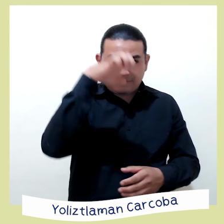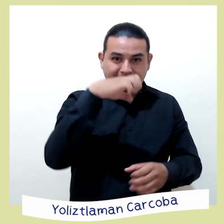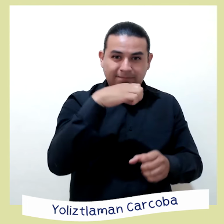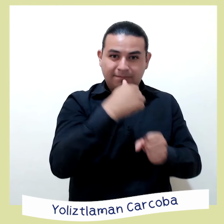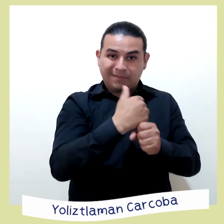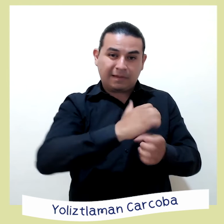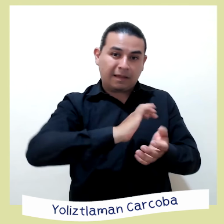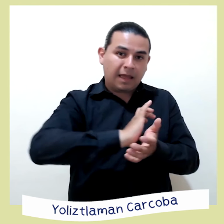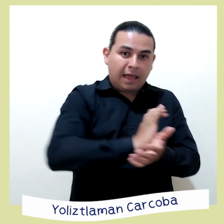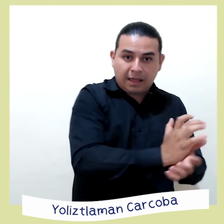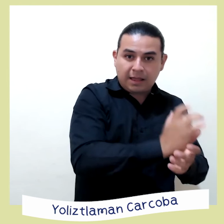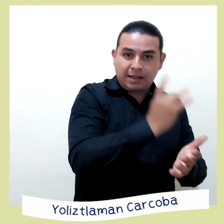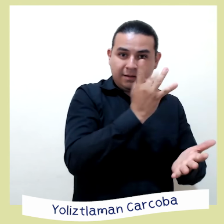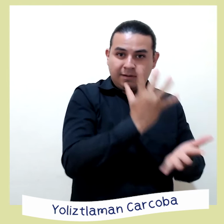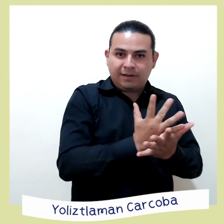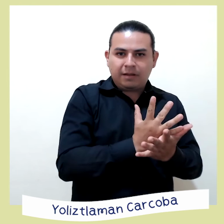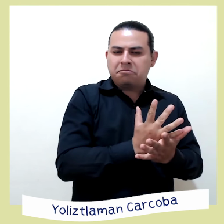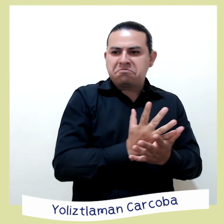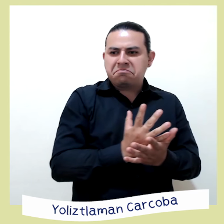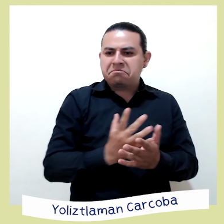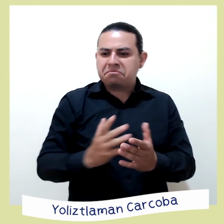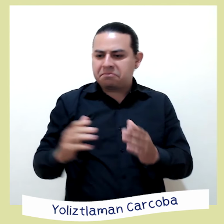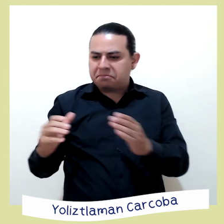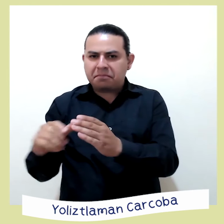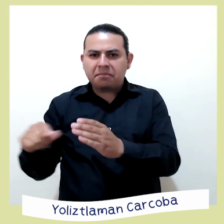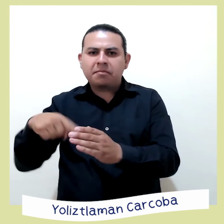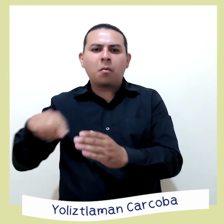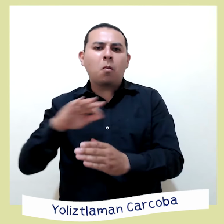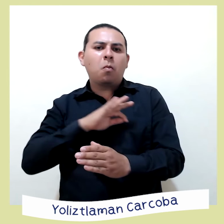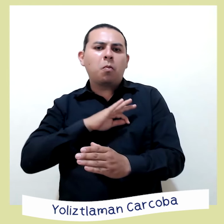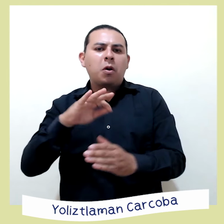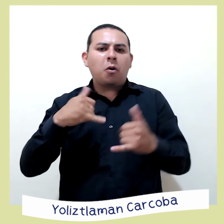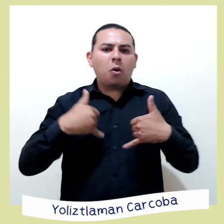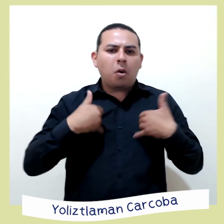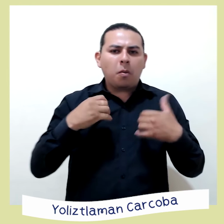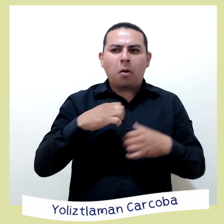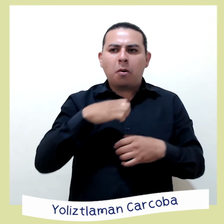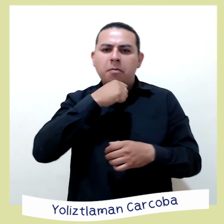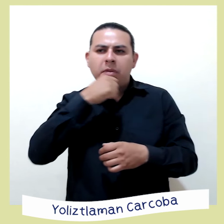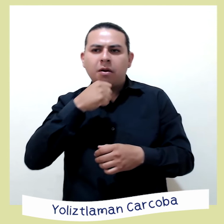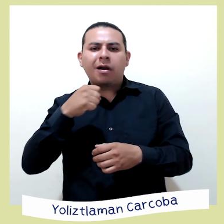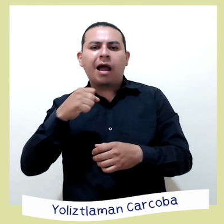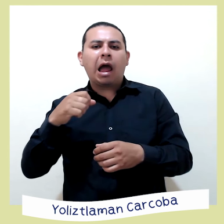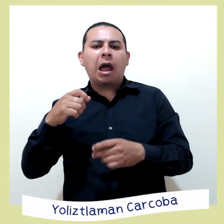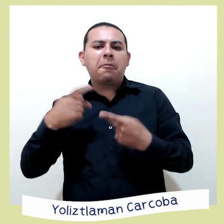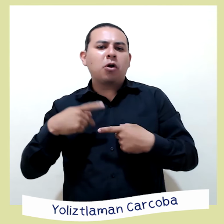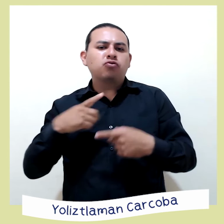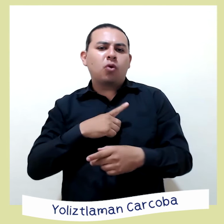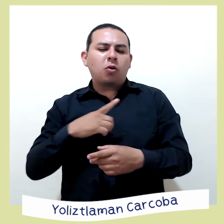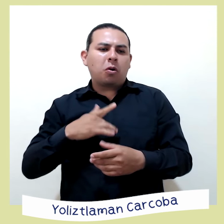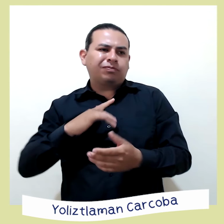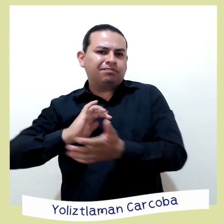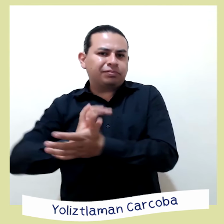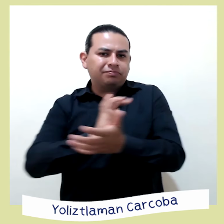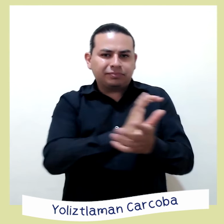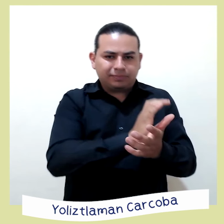Ahora sí que nadie se escapa, ya sea por ser demasiado jóvenes o por ser demasiado viejos.